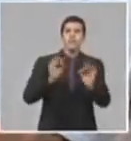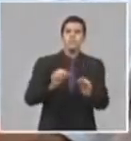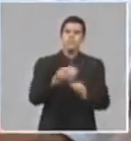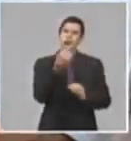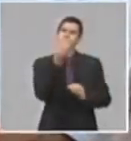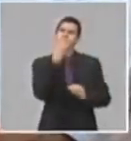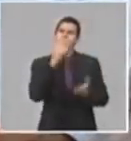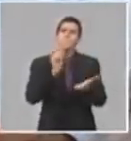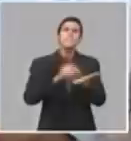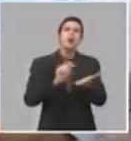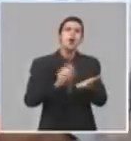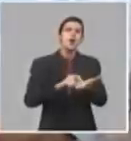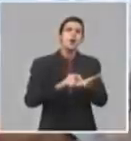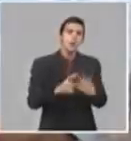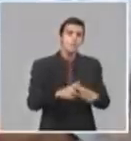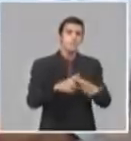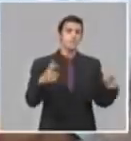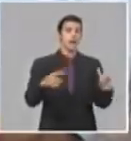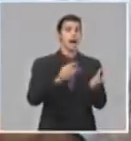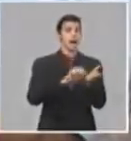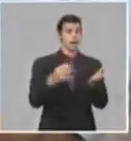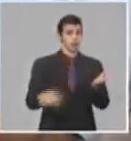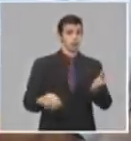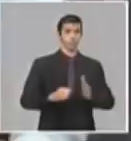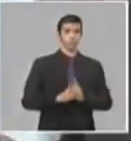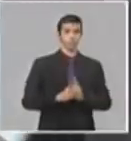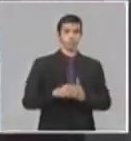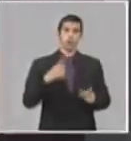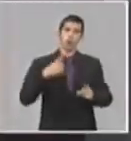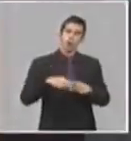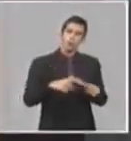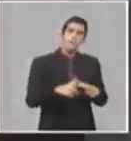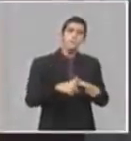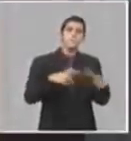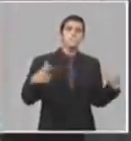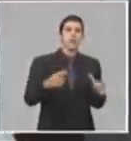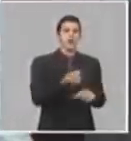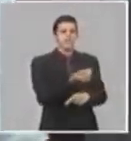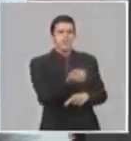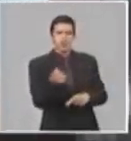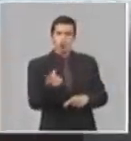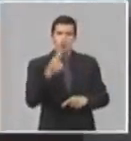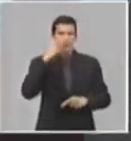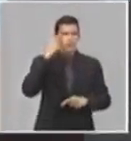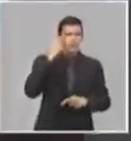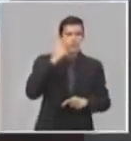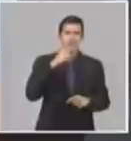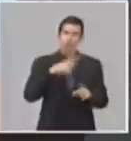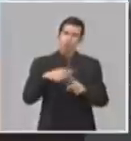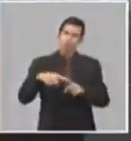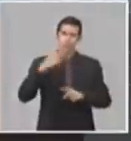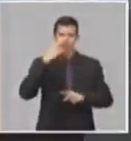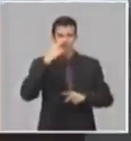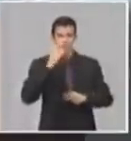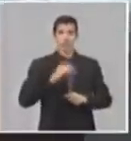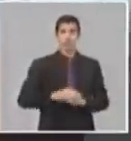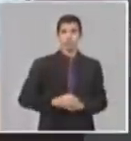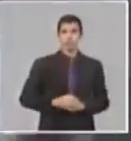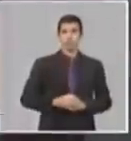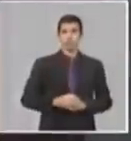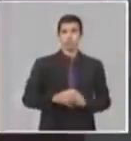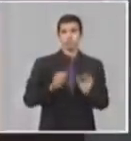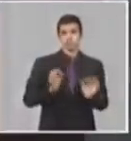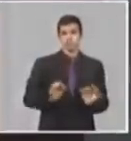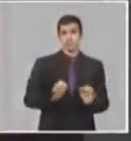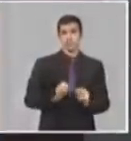adicional de carne de pollo. Todo eso en medio de esta situación. No solo una medida por aquí aislada, y esta es la medida estrella,